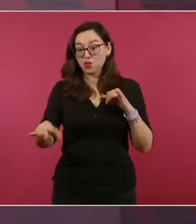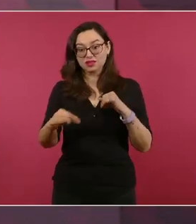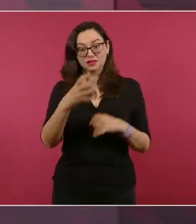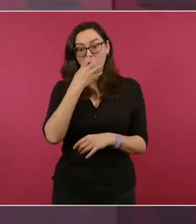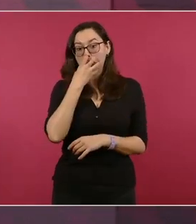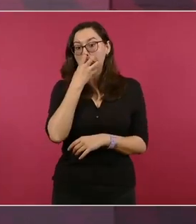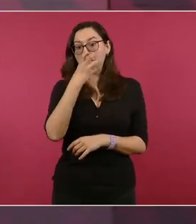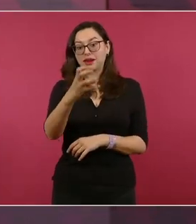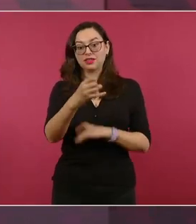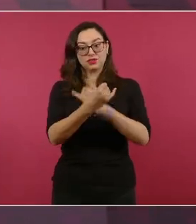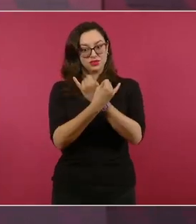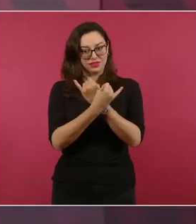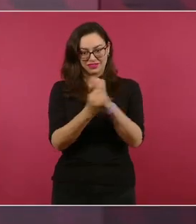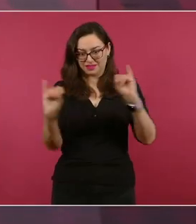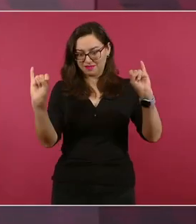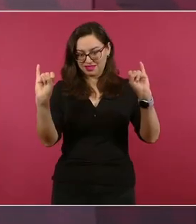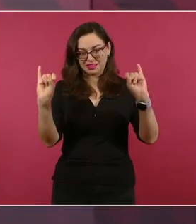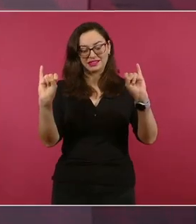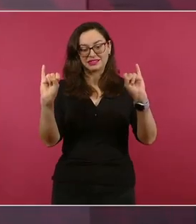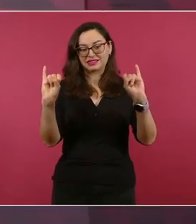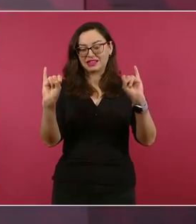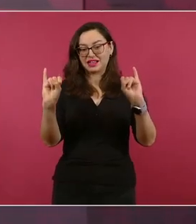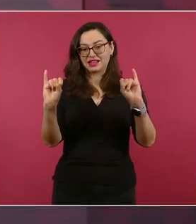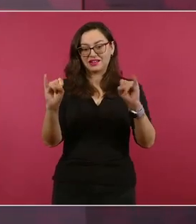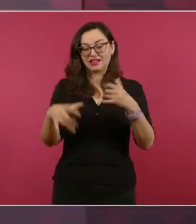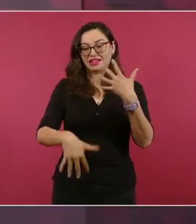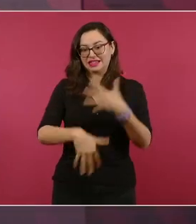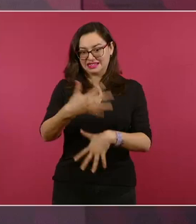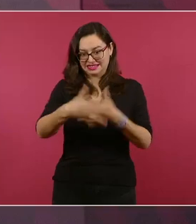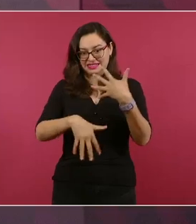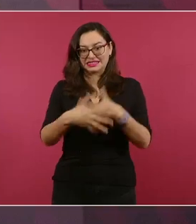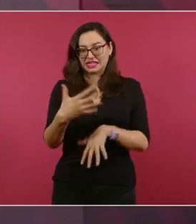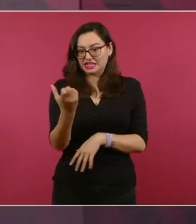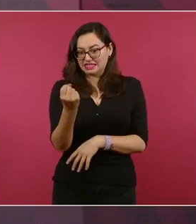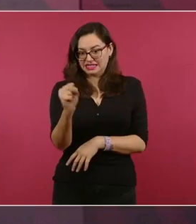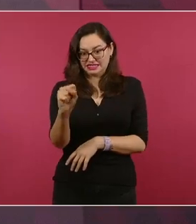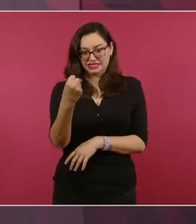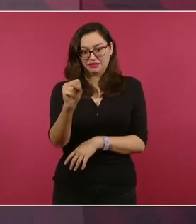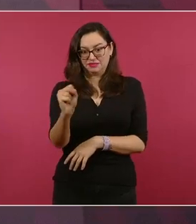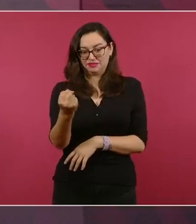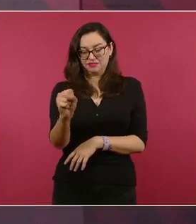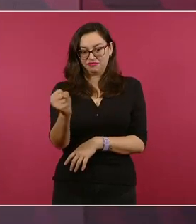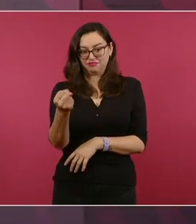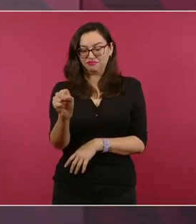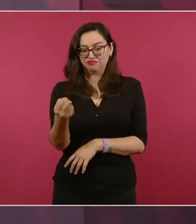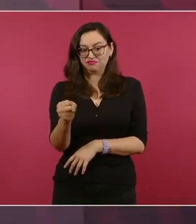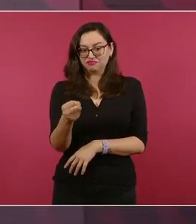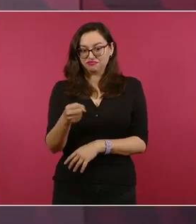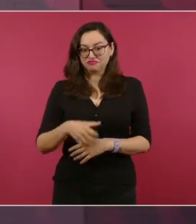de independencia, el día 15, y va a ser